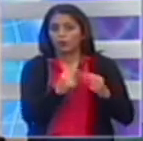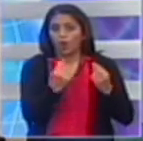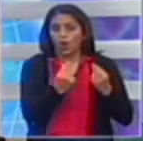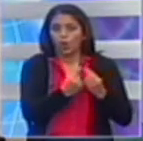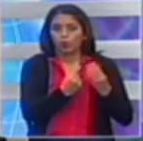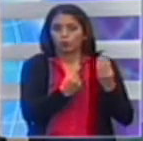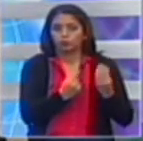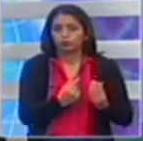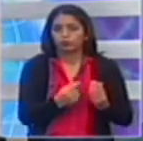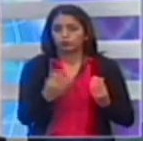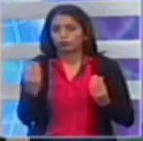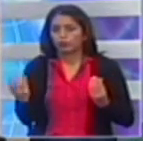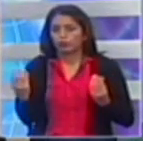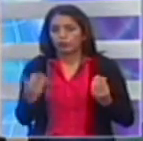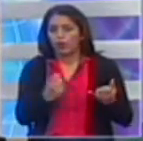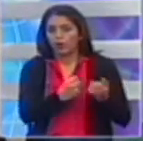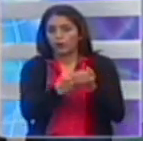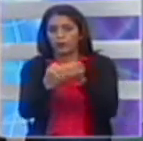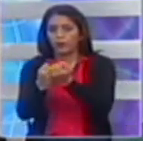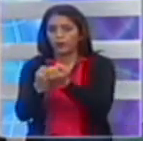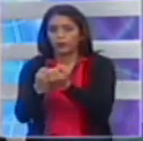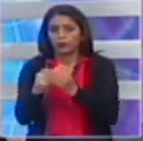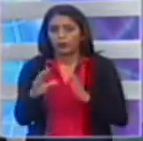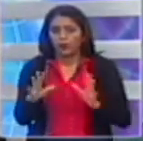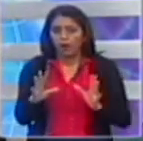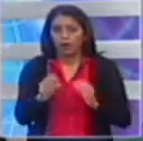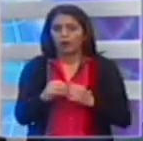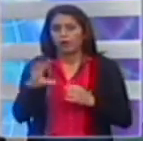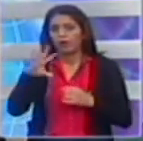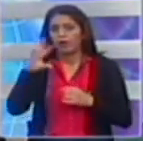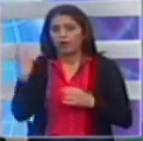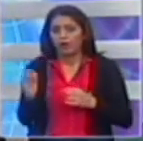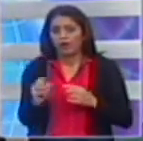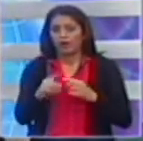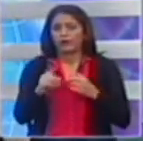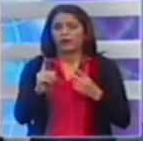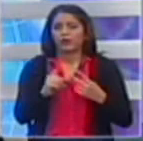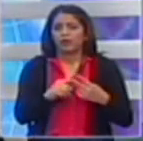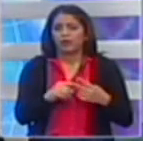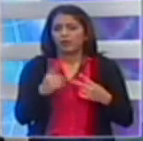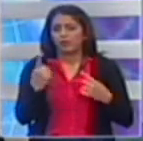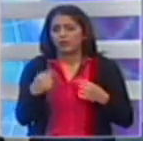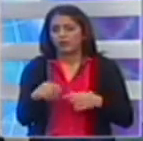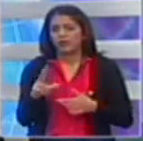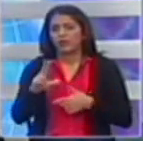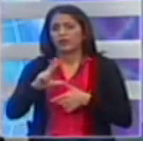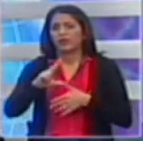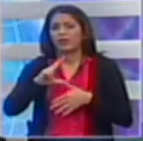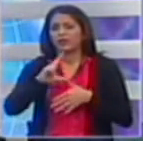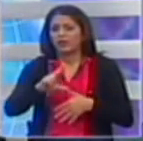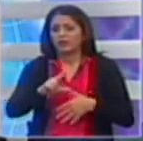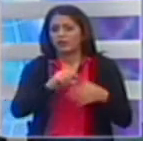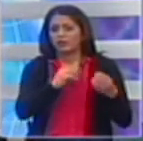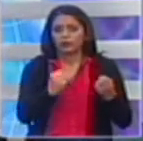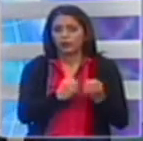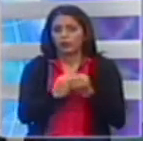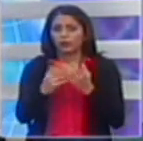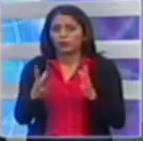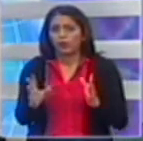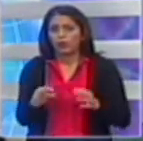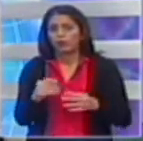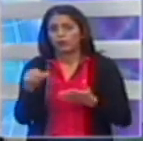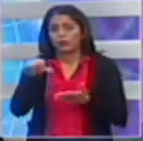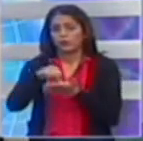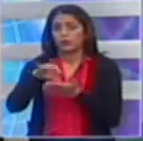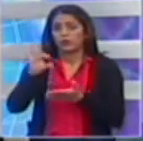latinos, afrodescendientes, asiáticos, y así, además de esto, de todos los independientes que son cruciales en estados claves como Florida, por